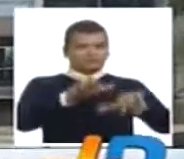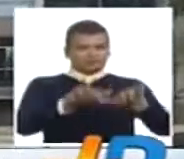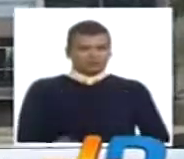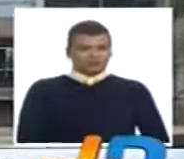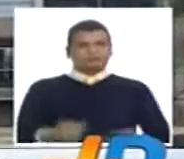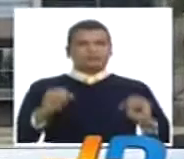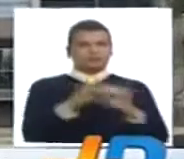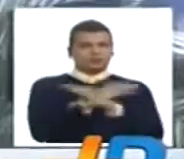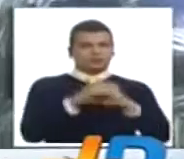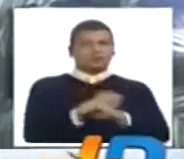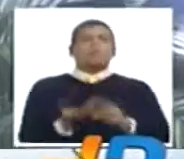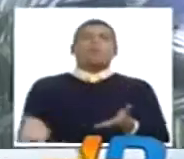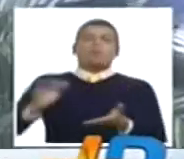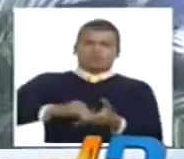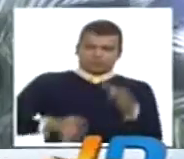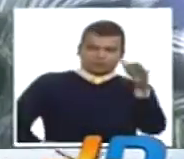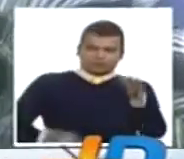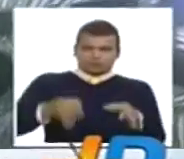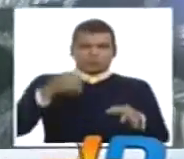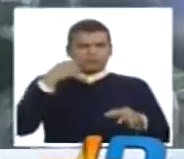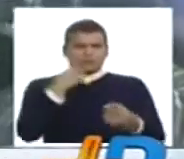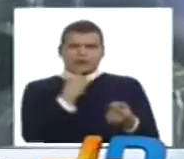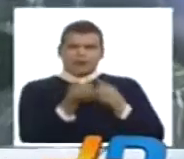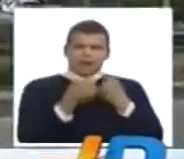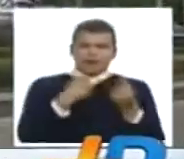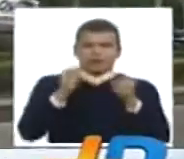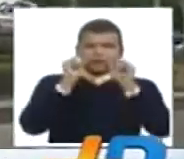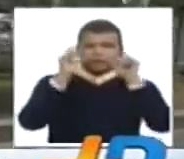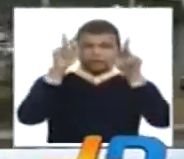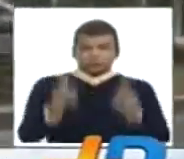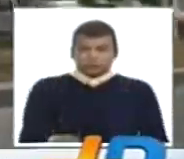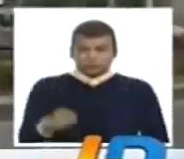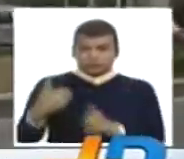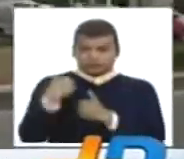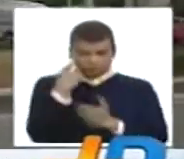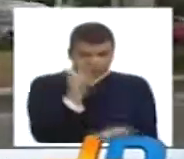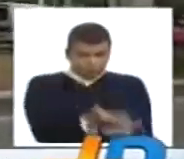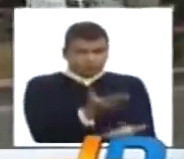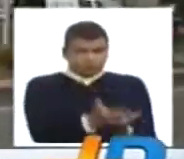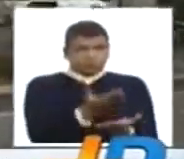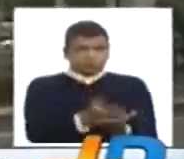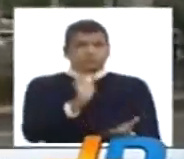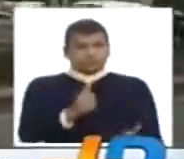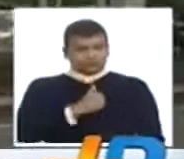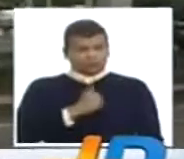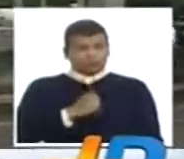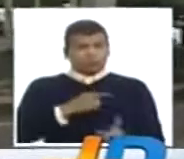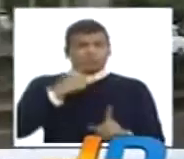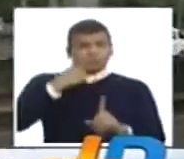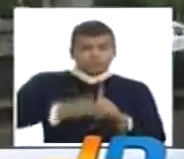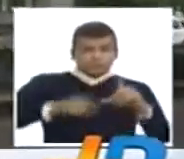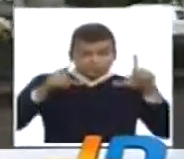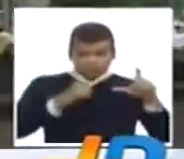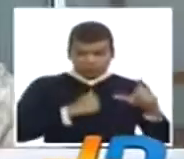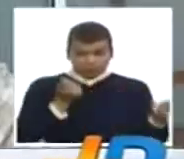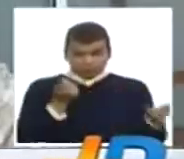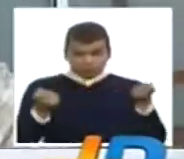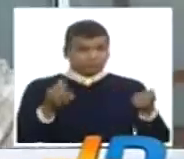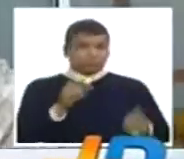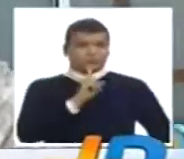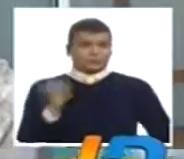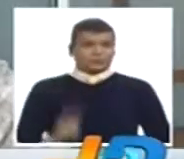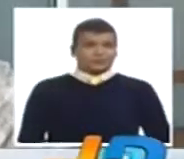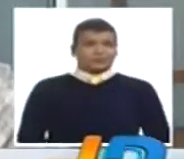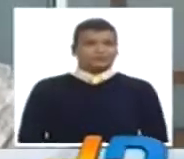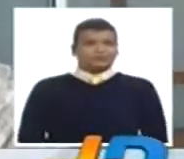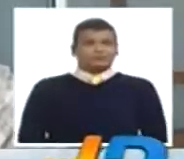Tránsito rehacer la audiencia de controversia para que Sterling pueda demostrar que al momento de la fotomulta no conducía su vehículo. Se basaron